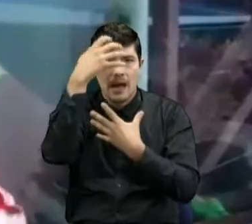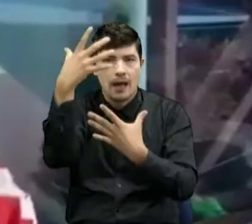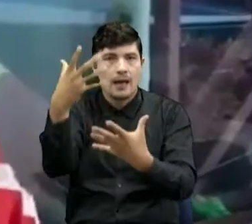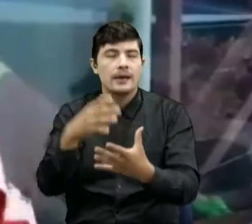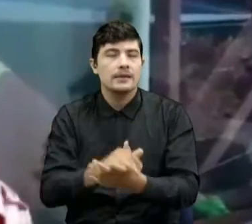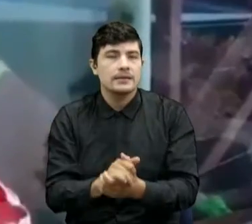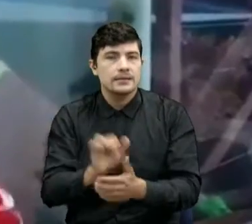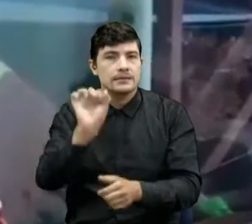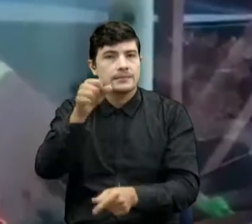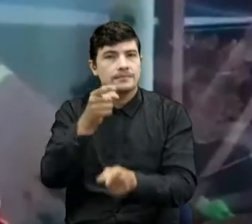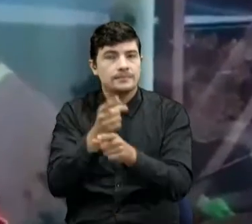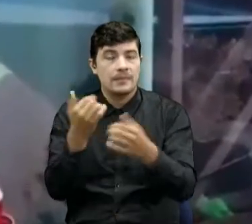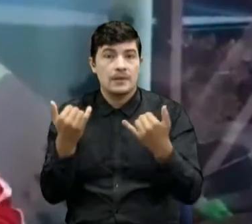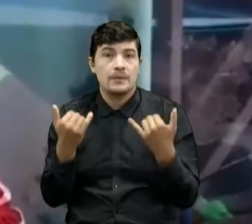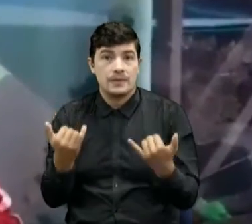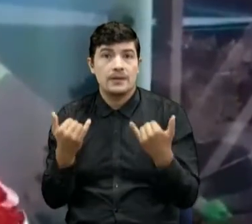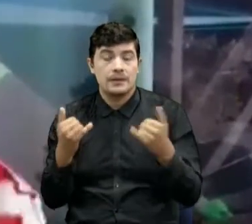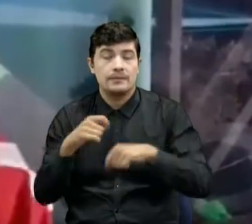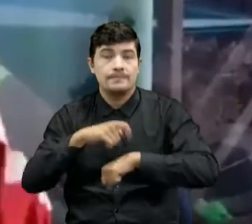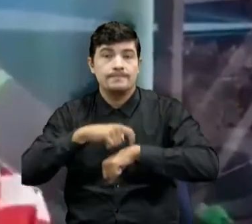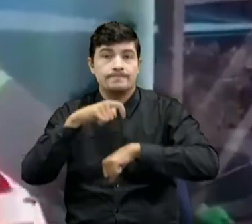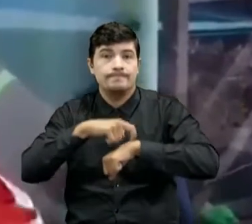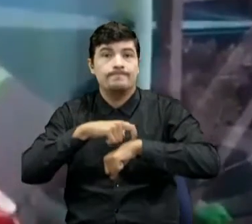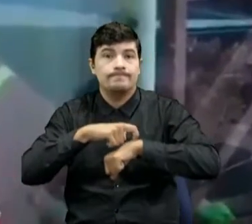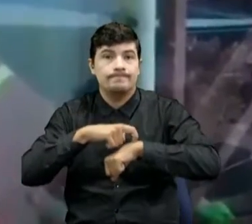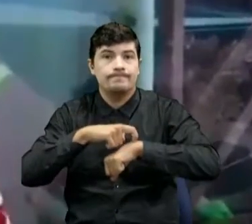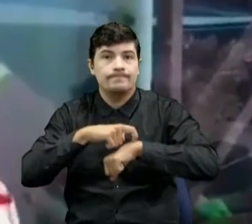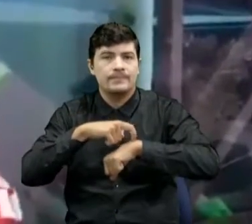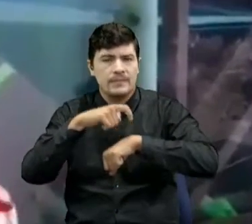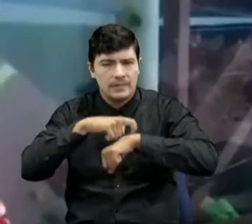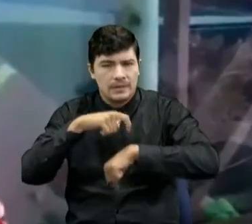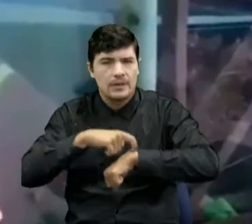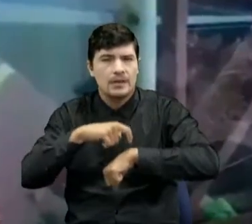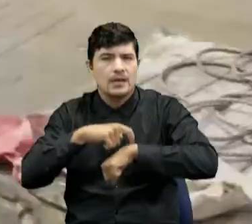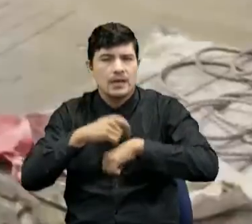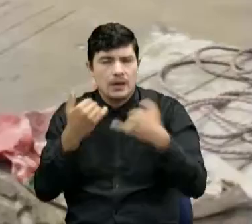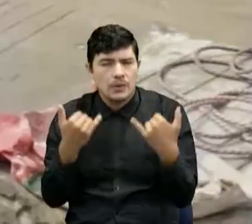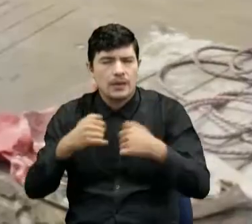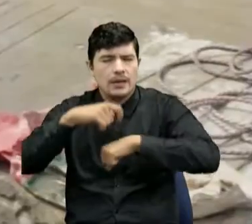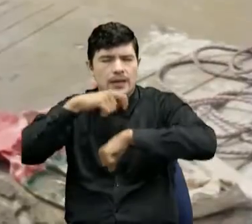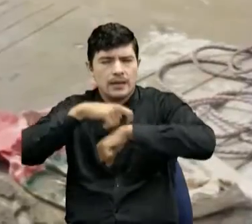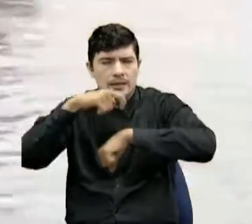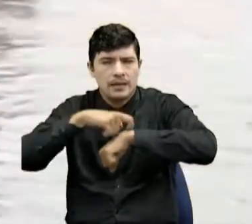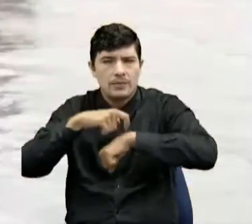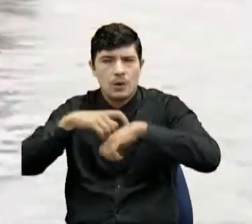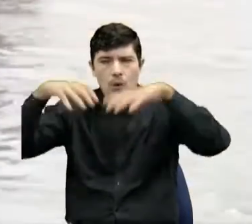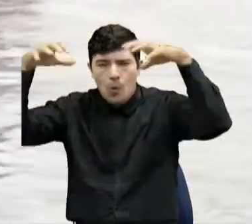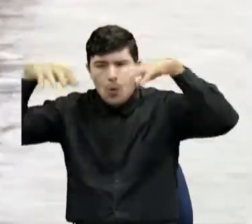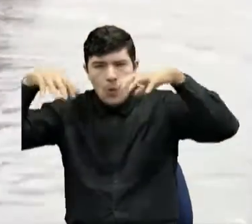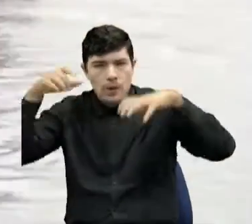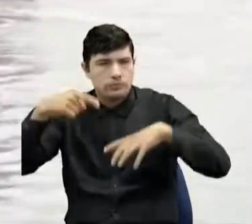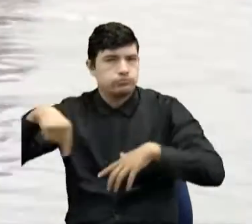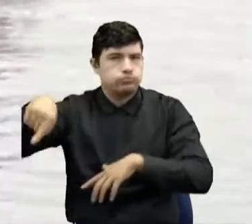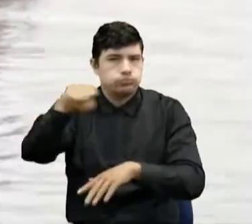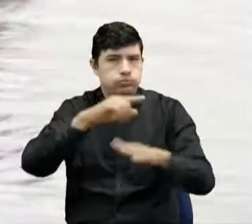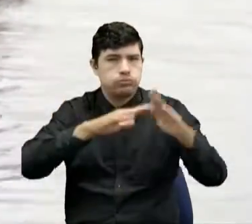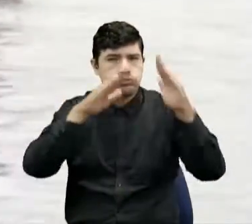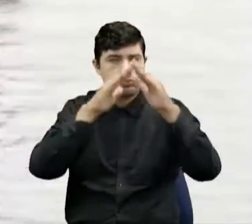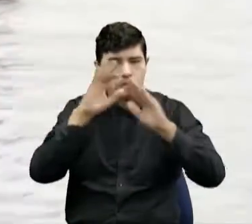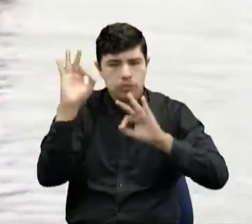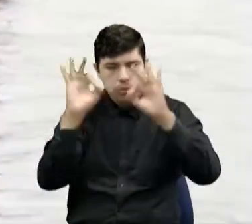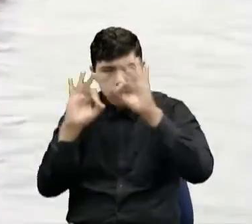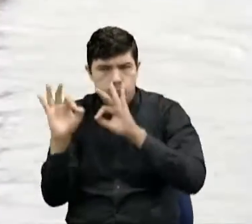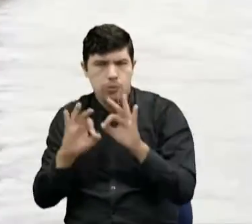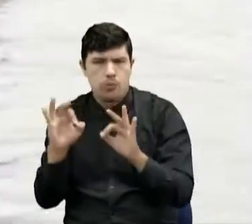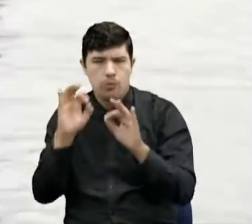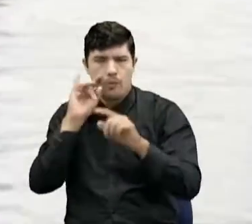que estamos en temporada de lluvia. Queremos que estén preparados desde casa, desde sus sitios, hacer permanentemente